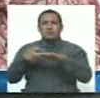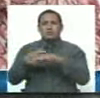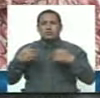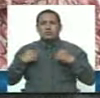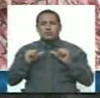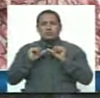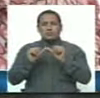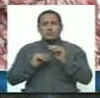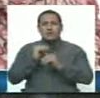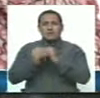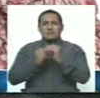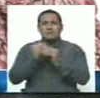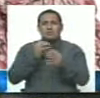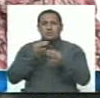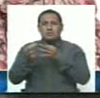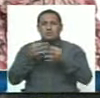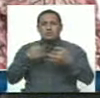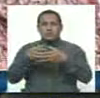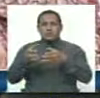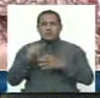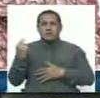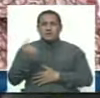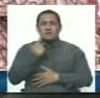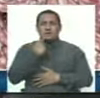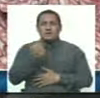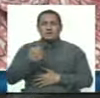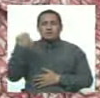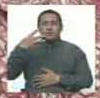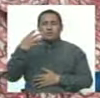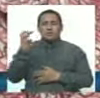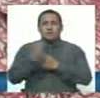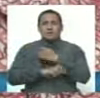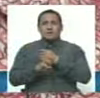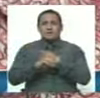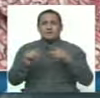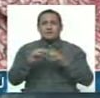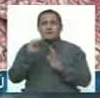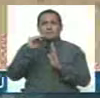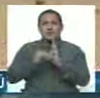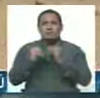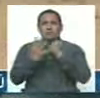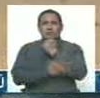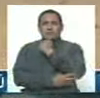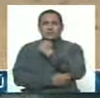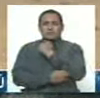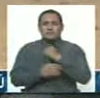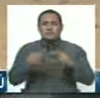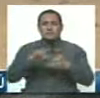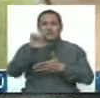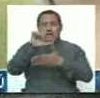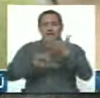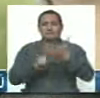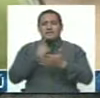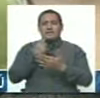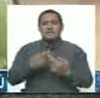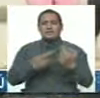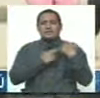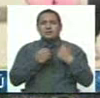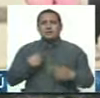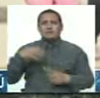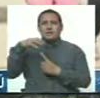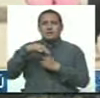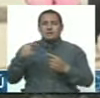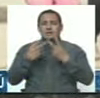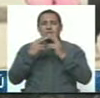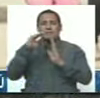seguido reduciendo y como dice el informe de la CEPAL, somos el cuarto país que ha reducido la pobreza. La lista la encabeza Paraguay, que ha tenido